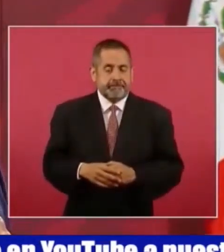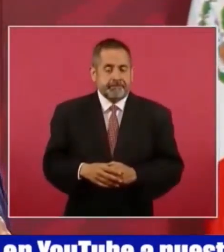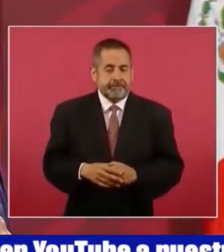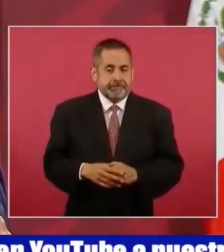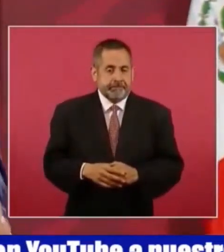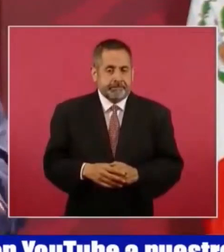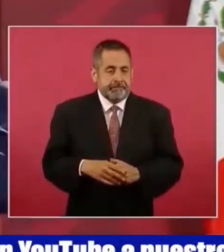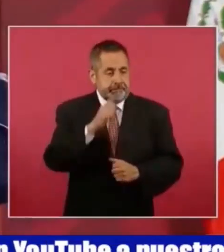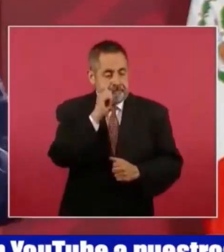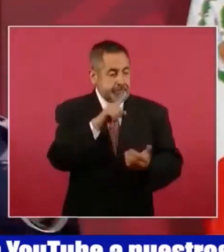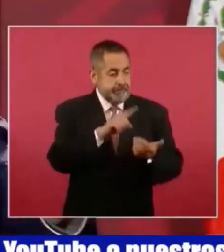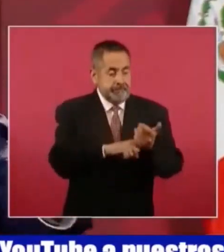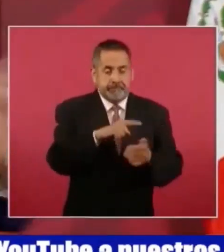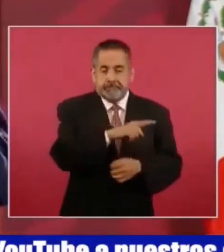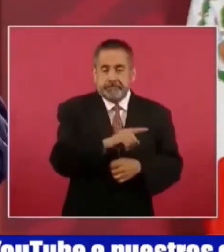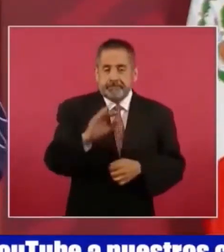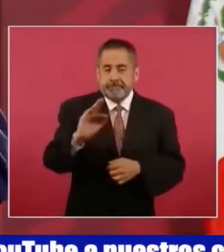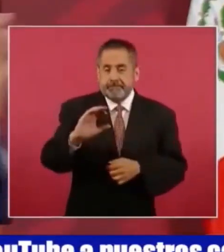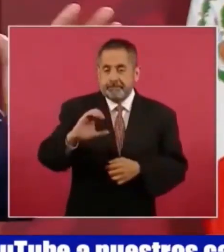el mismo Calderón